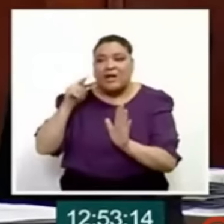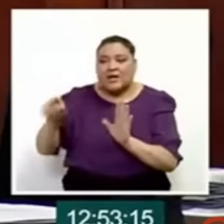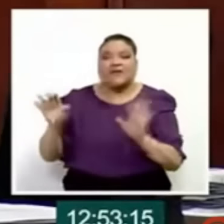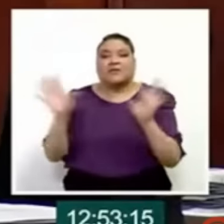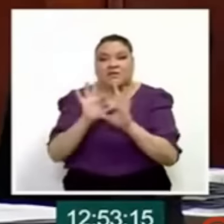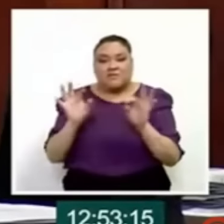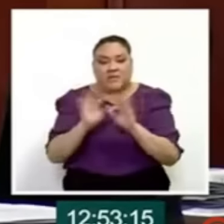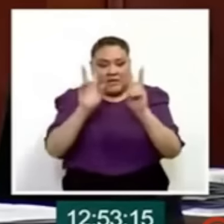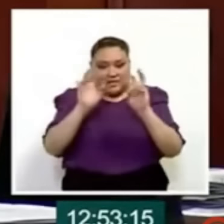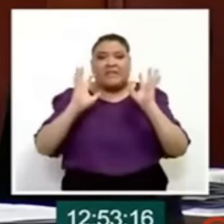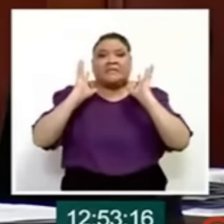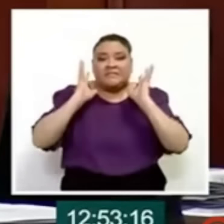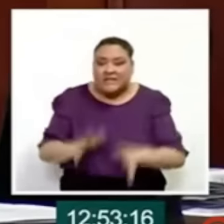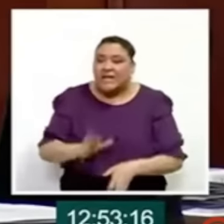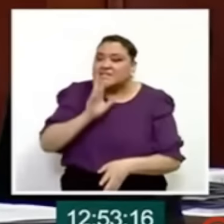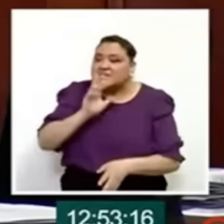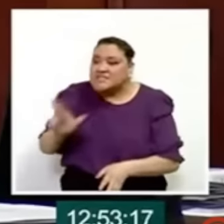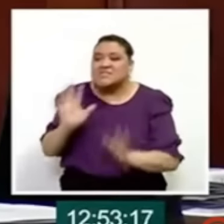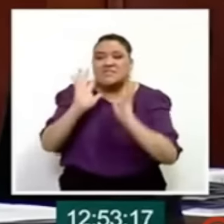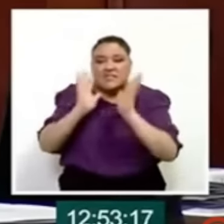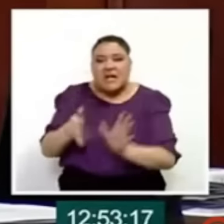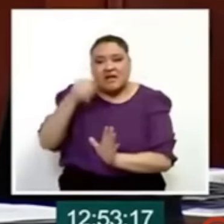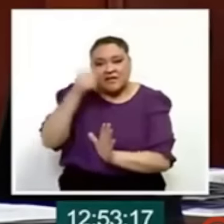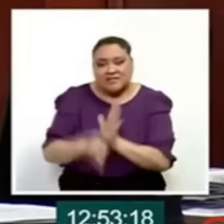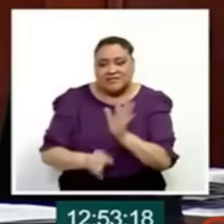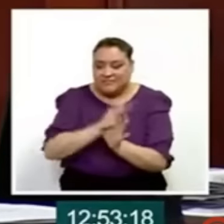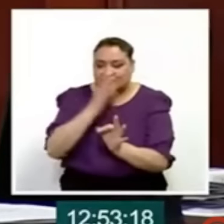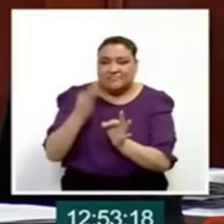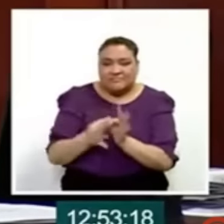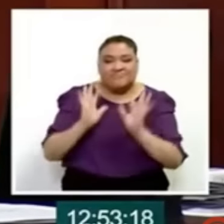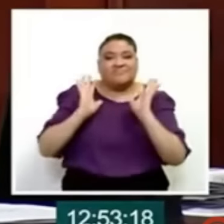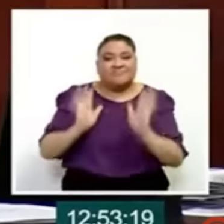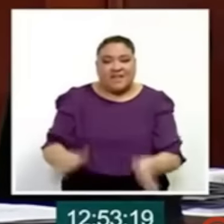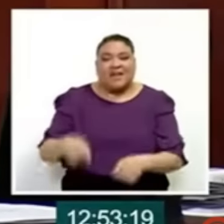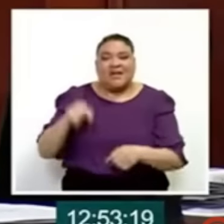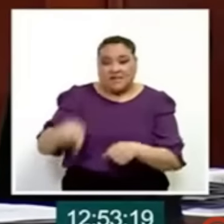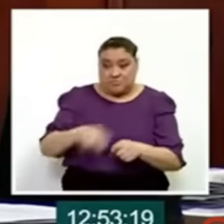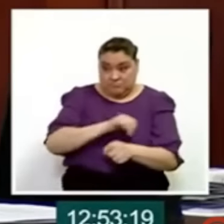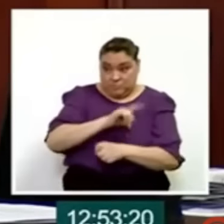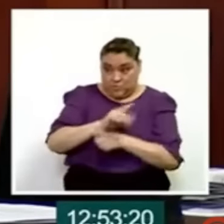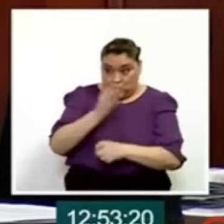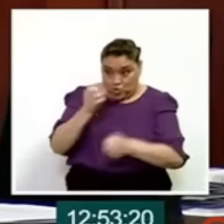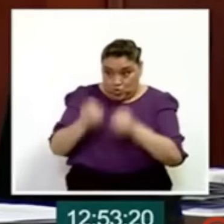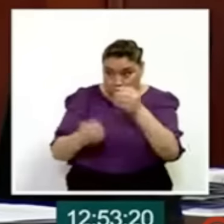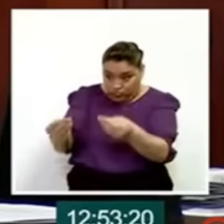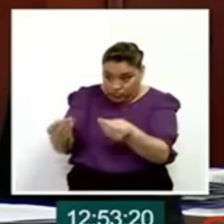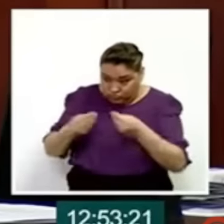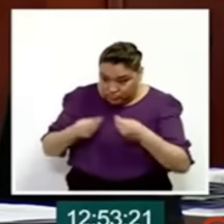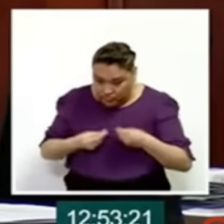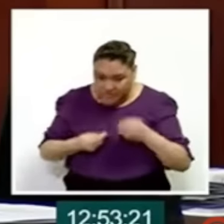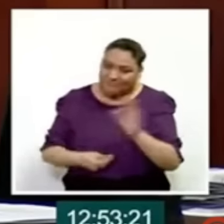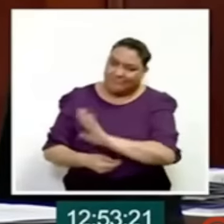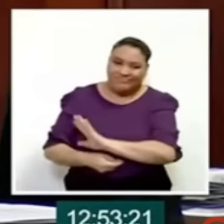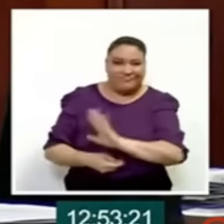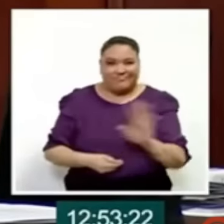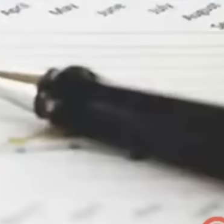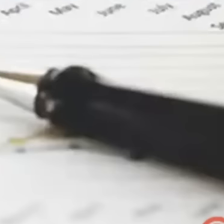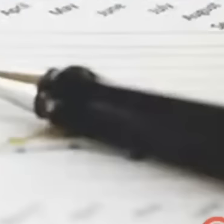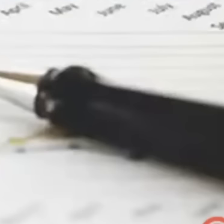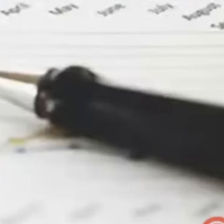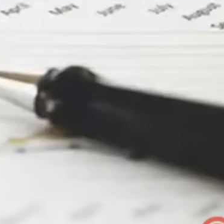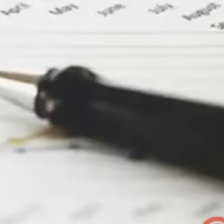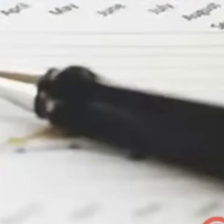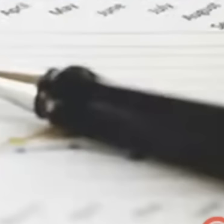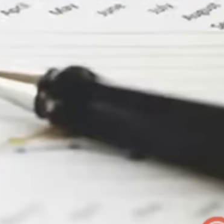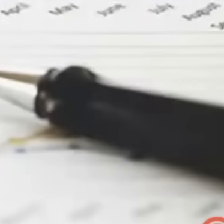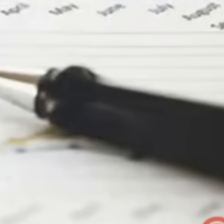Vicente, porque la determinación de los créditos fiscales, el más antiguo de los que se resolvió ayer, viene de 2008, 9, 10,